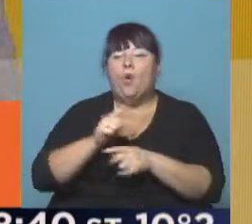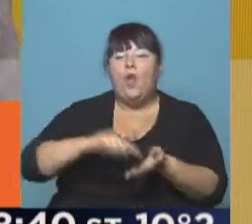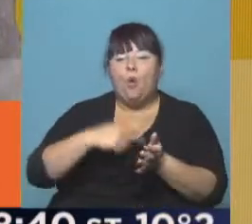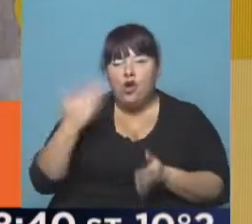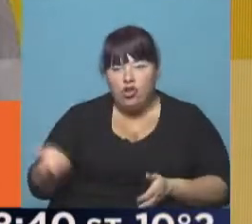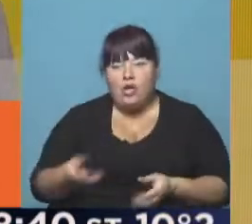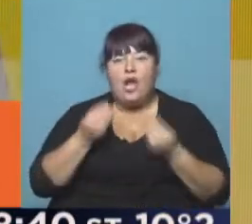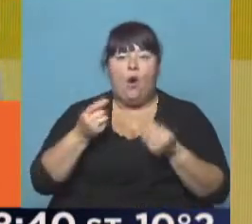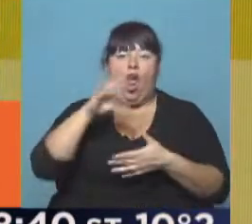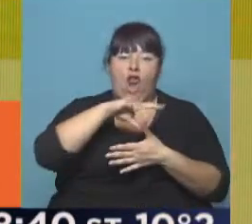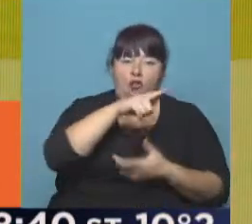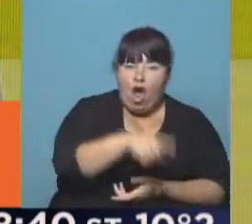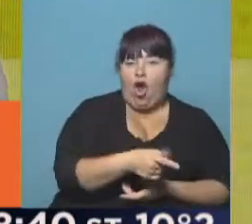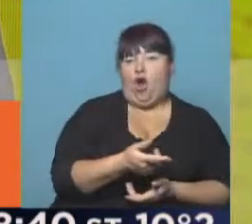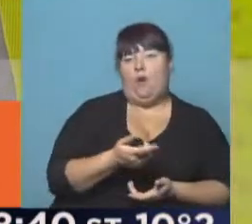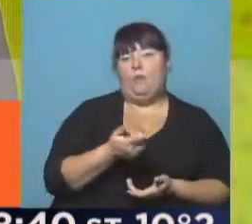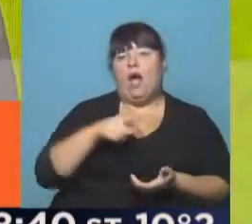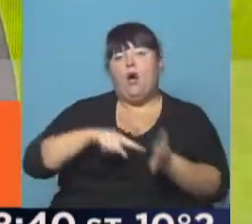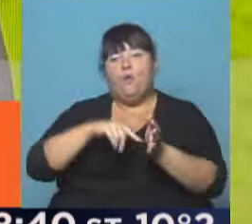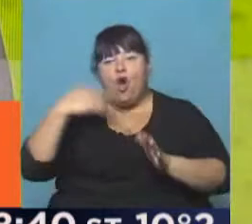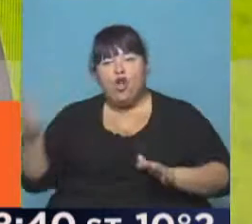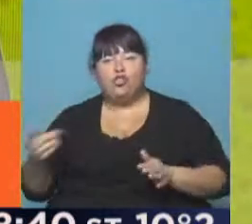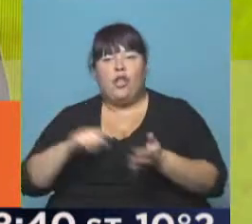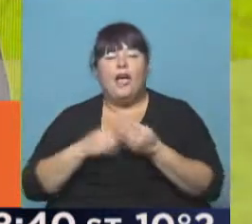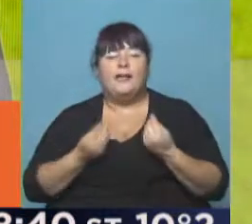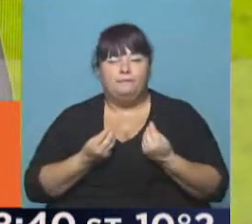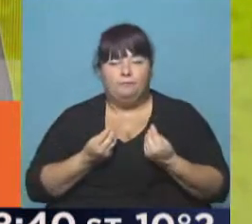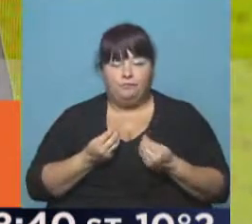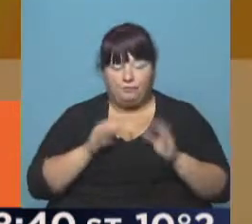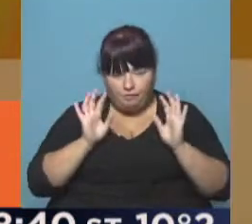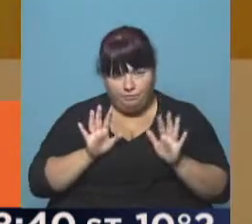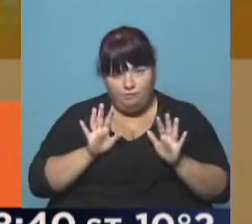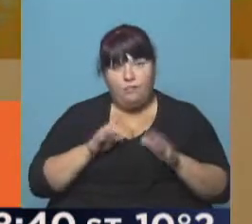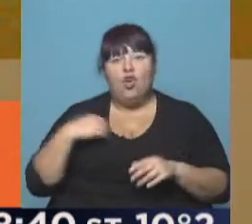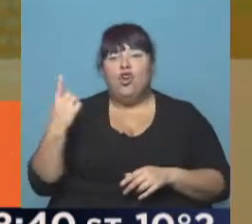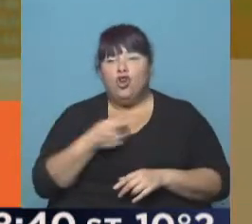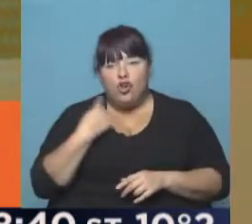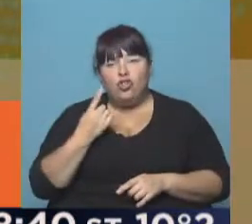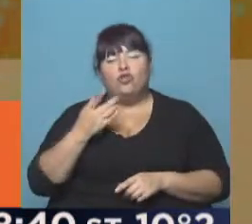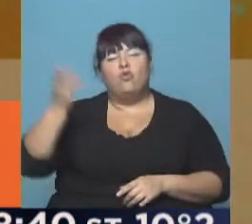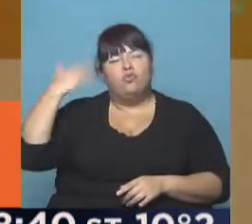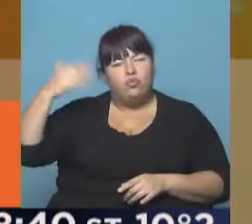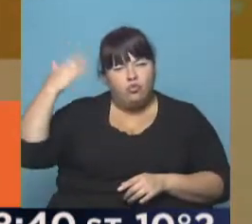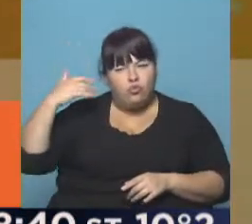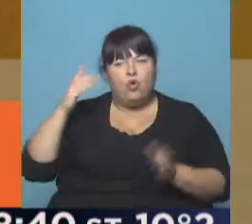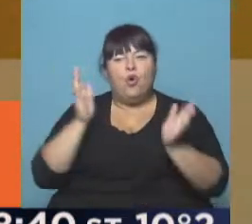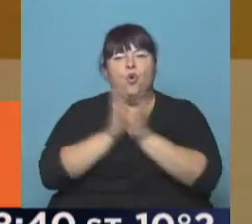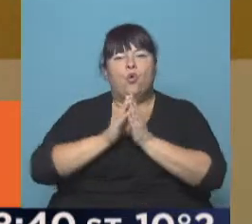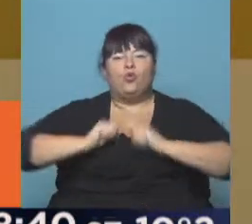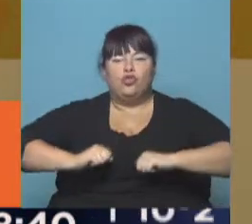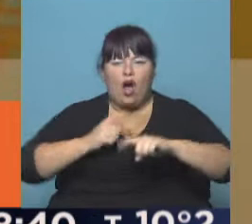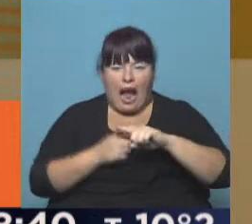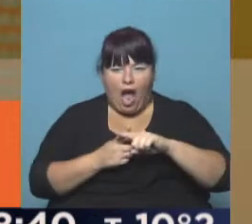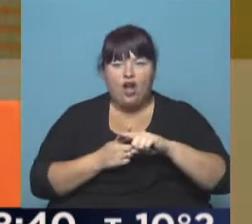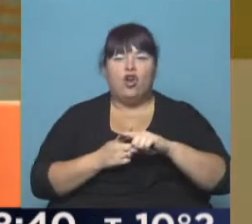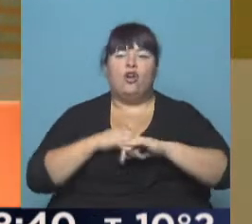aires lo que ha pasado en lomas de zamora en el conurbano de la provincia de buenos aires mire nosotros hace mucho tiempo con lilita carrió